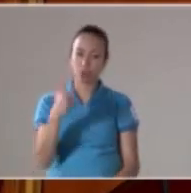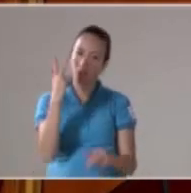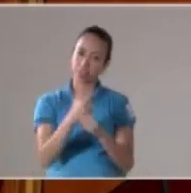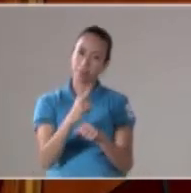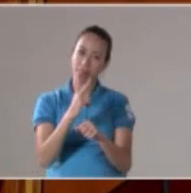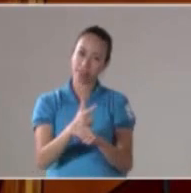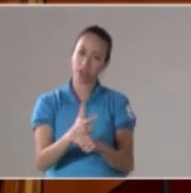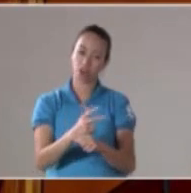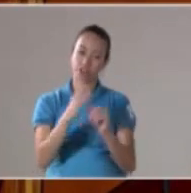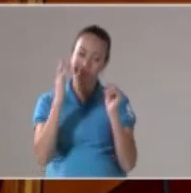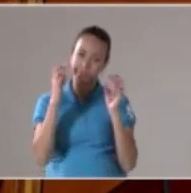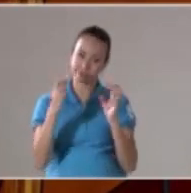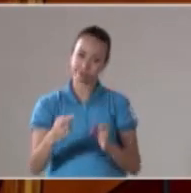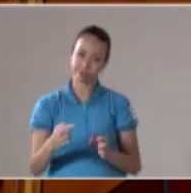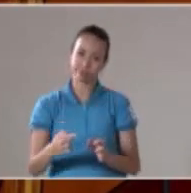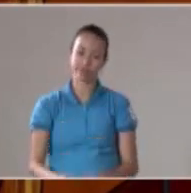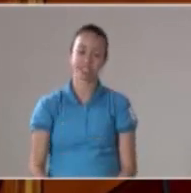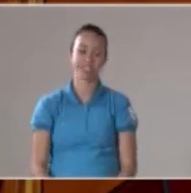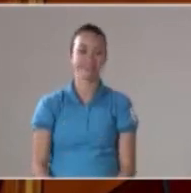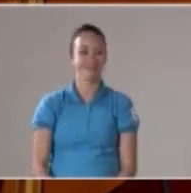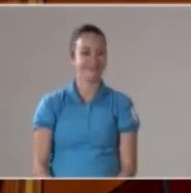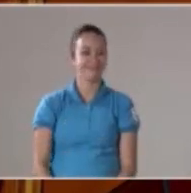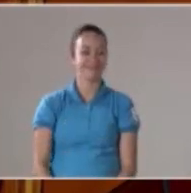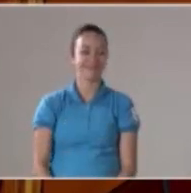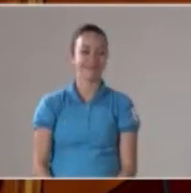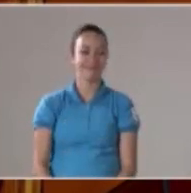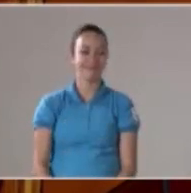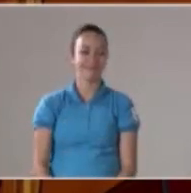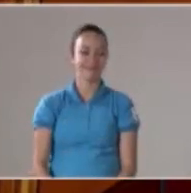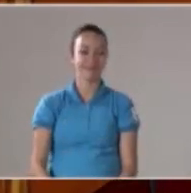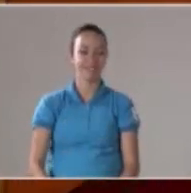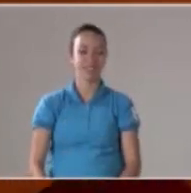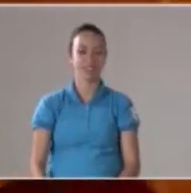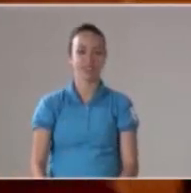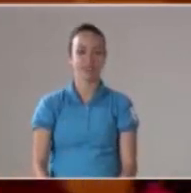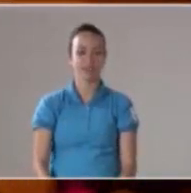buenos, digamos, ¿verdad?